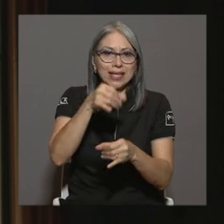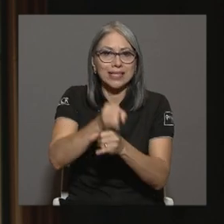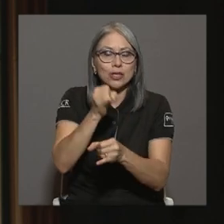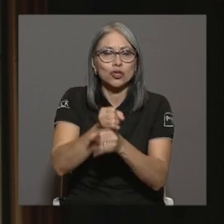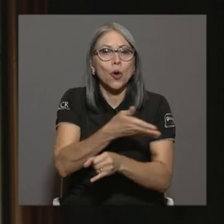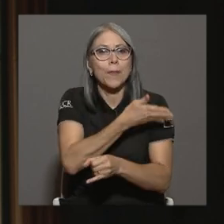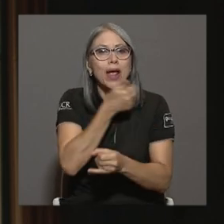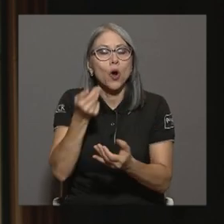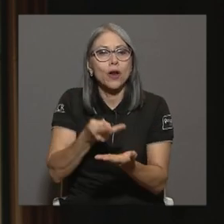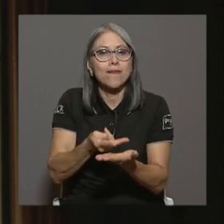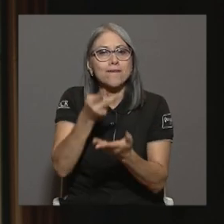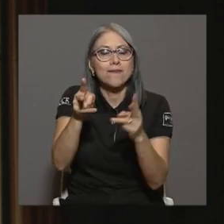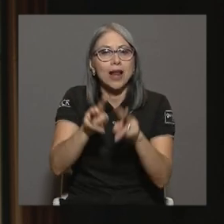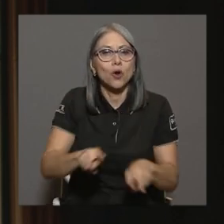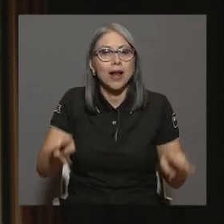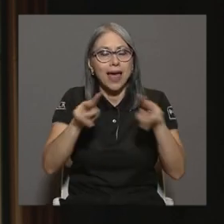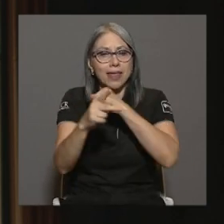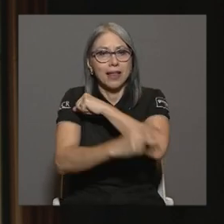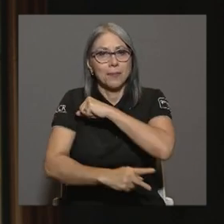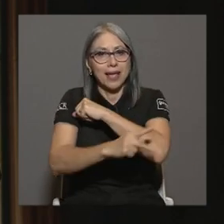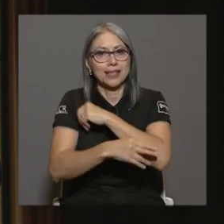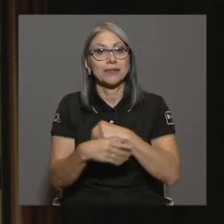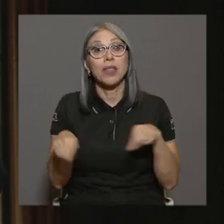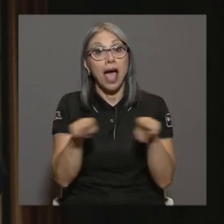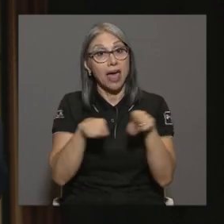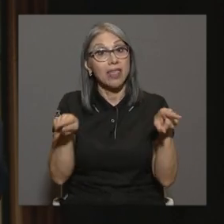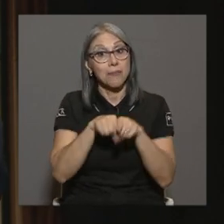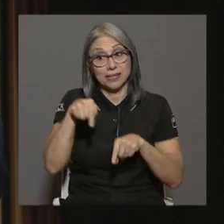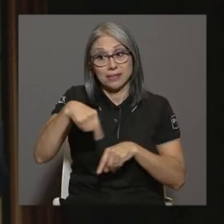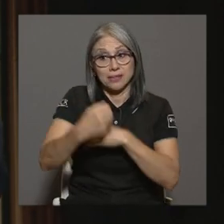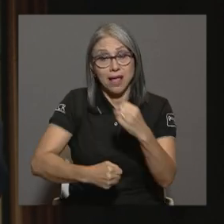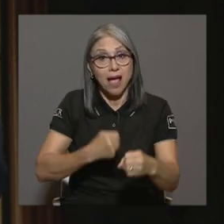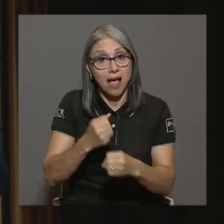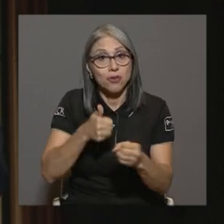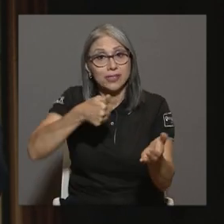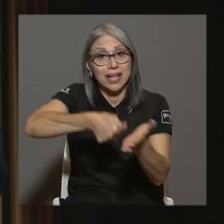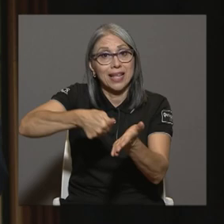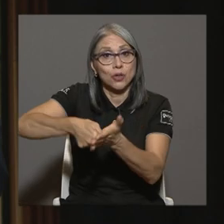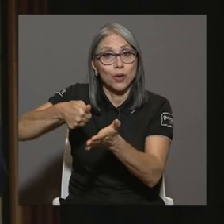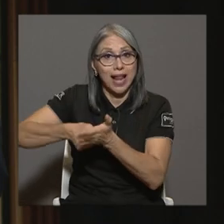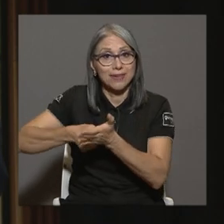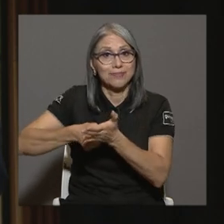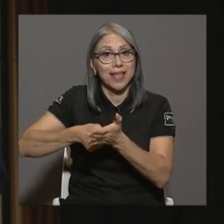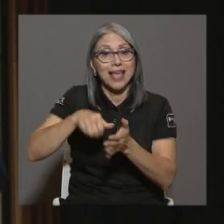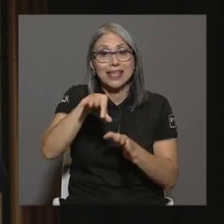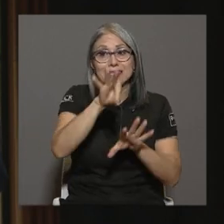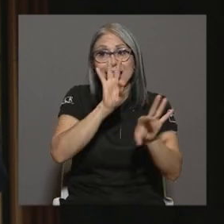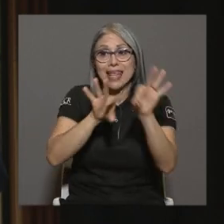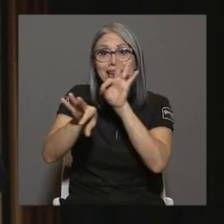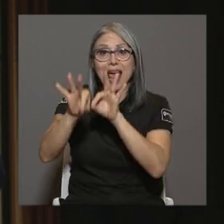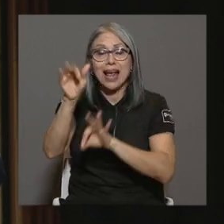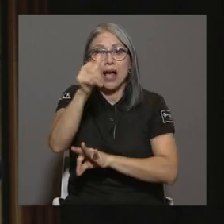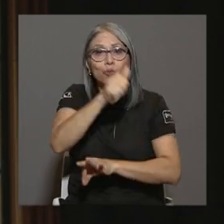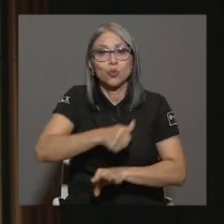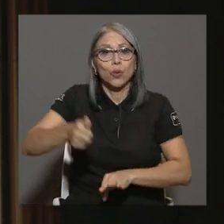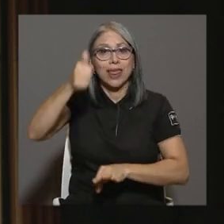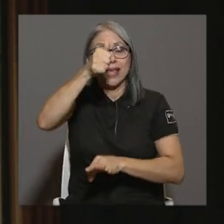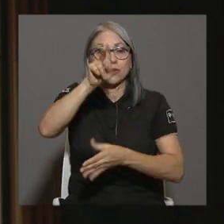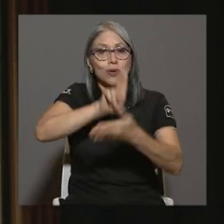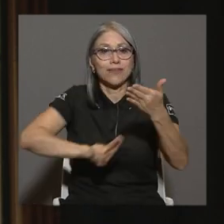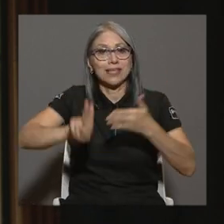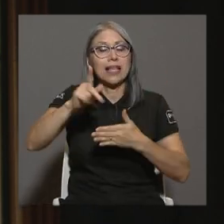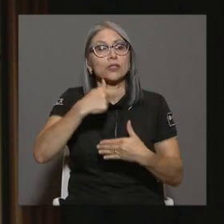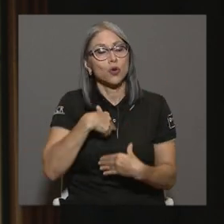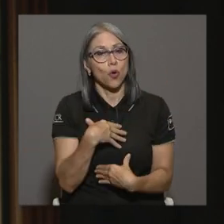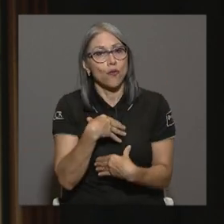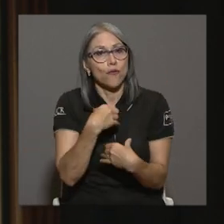valorada del país. Será además un año electoral donde se elegirán autoridades universitarias. Confío en que